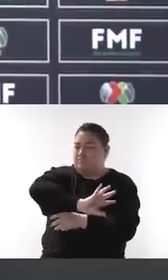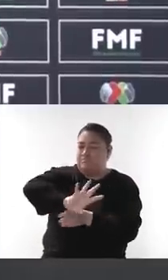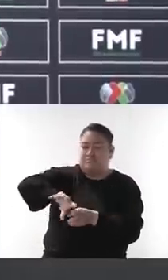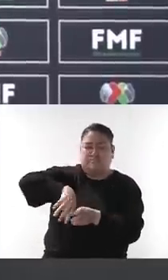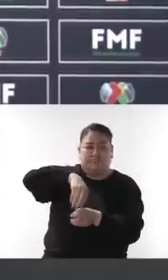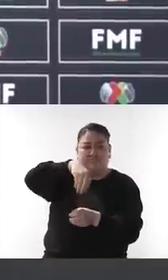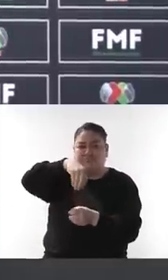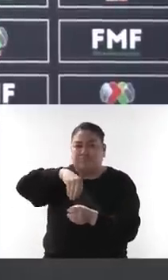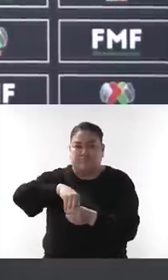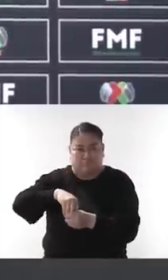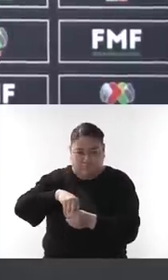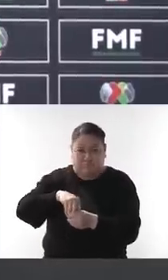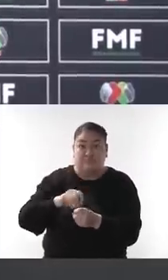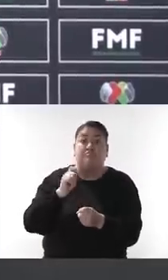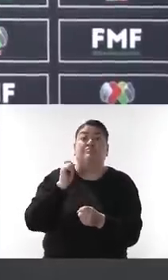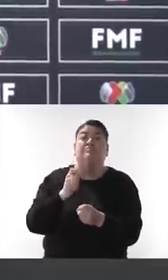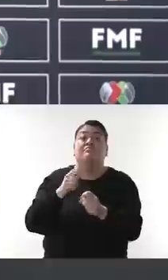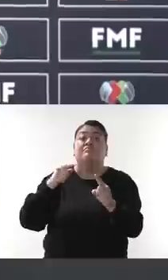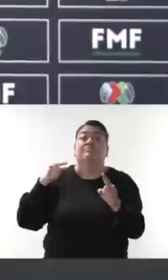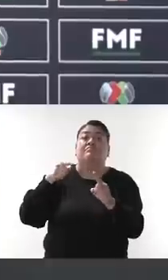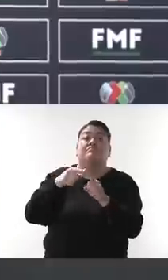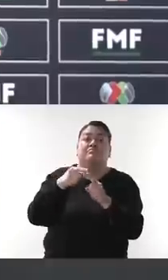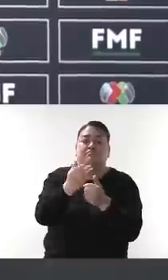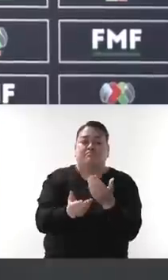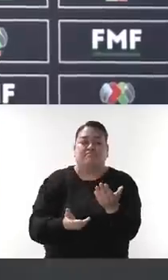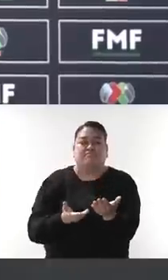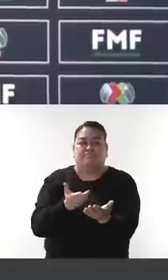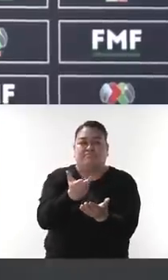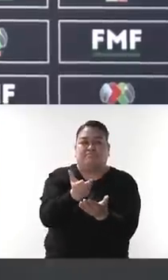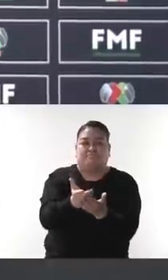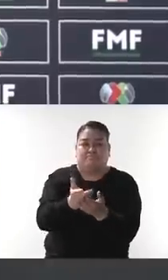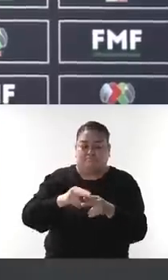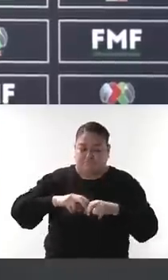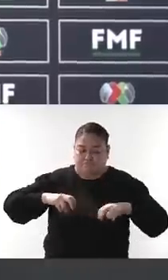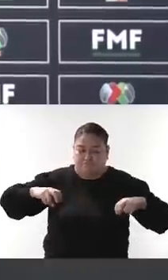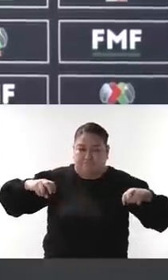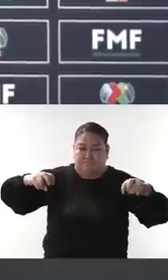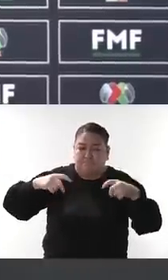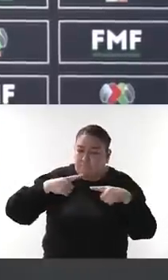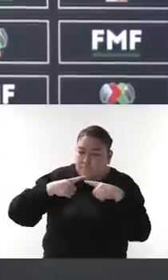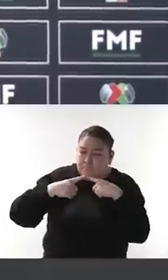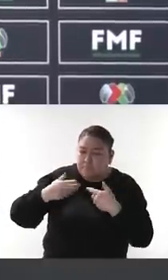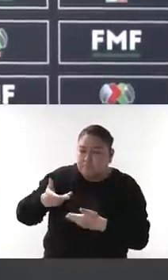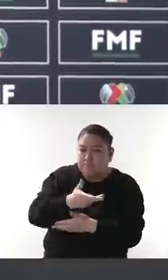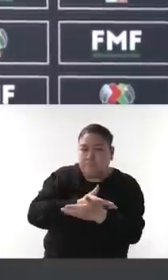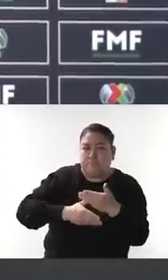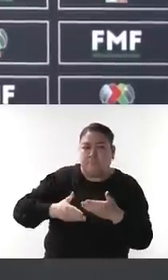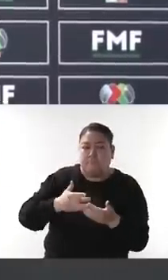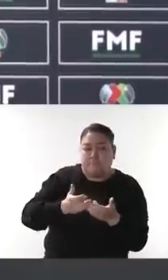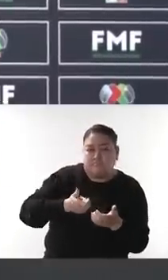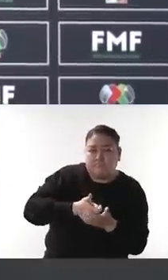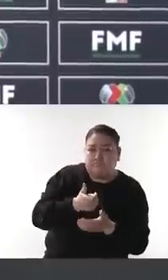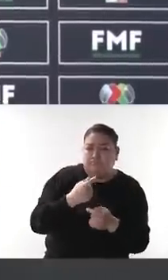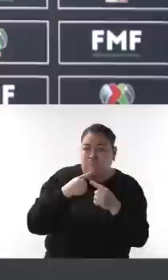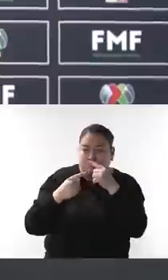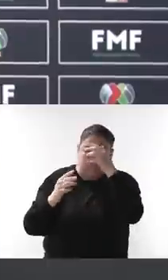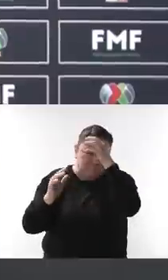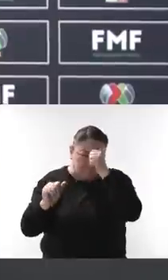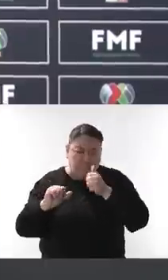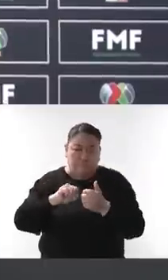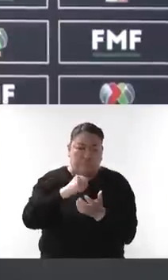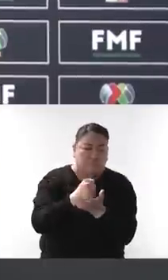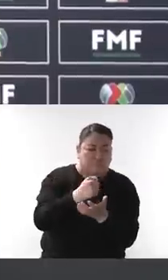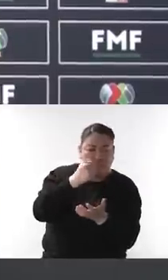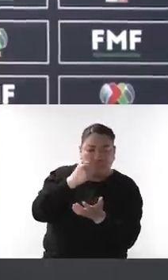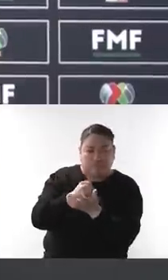la Secretaría General, todo eso se lleva a la Asamblea. Y en la Asamblea se aprueban los presupuestos, los planes estratégicos.